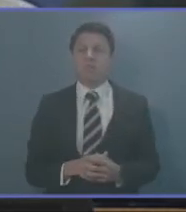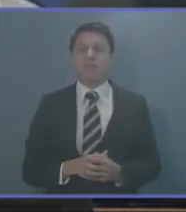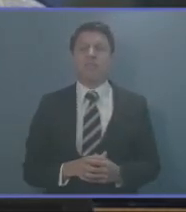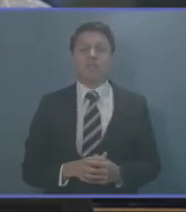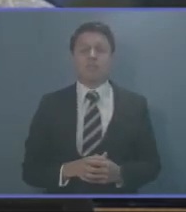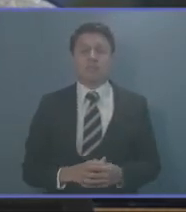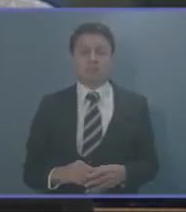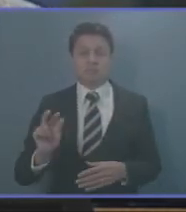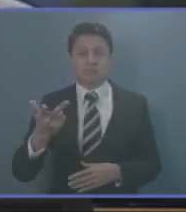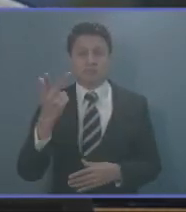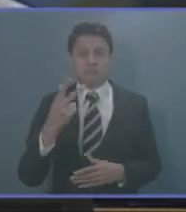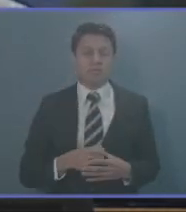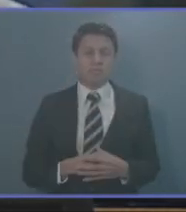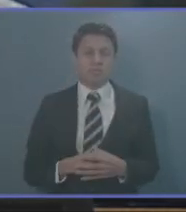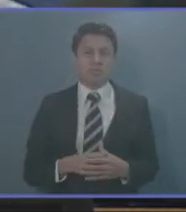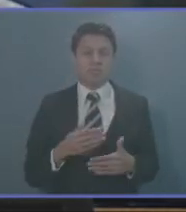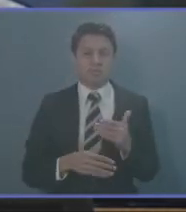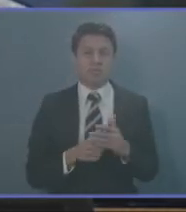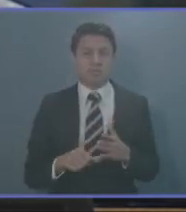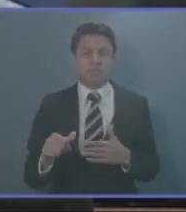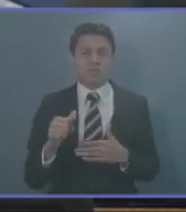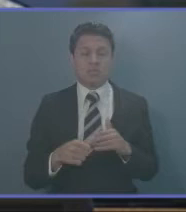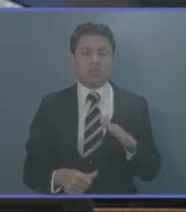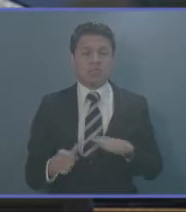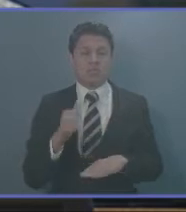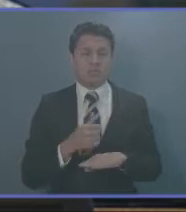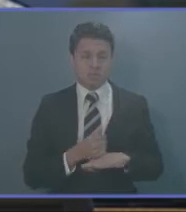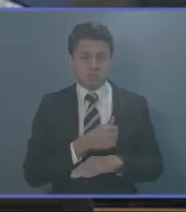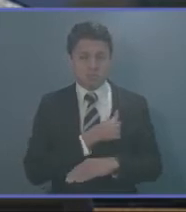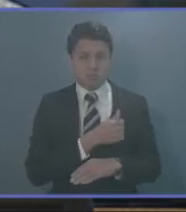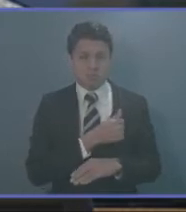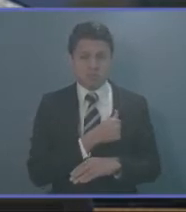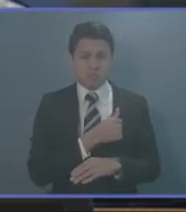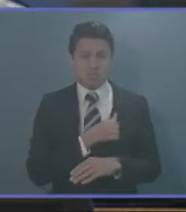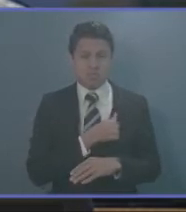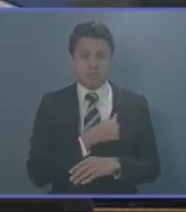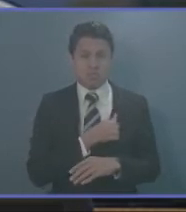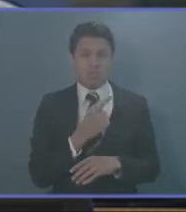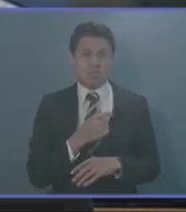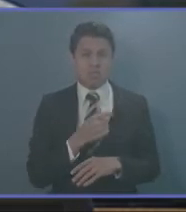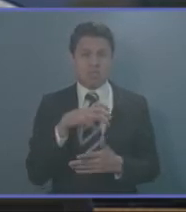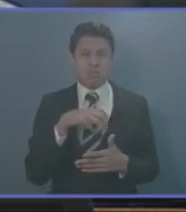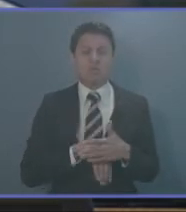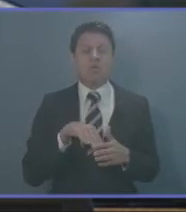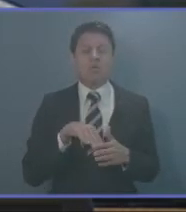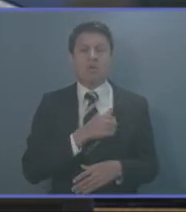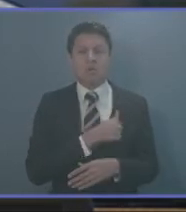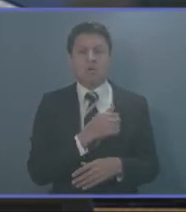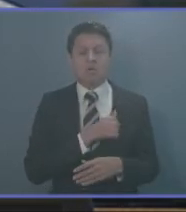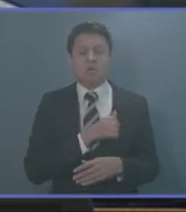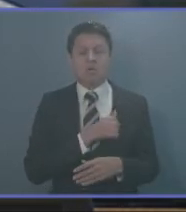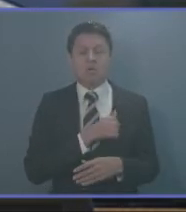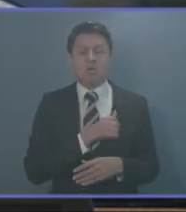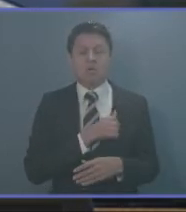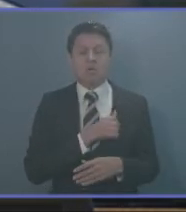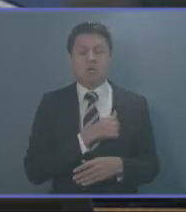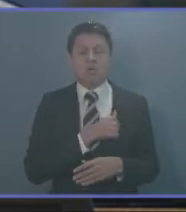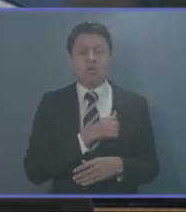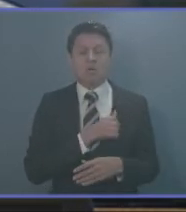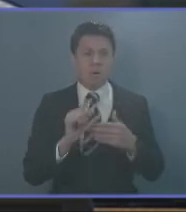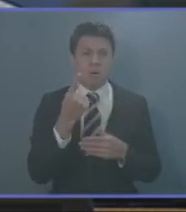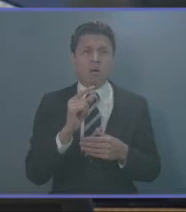Título 3 de la Administración Tributaria Municipal, responsabilidades de funcionarios y obligaciones de los contribuyentes. Capítulo